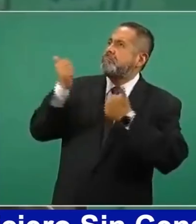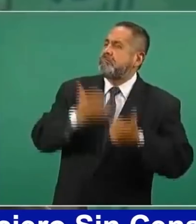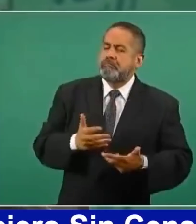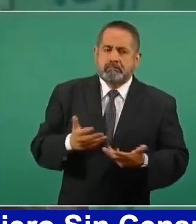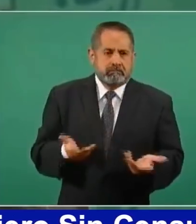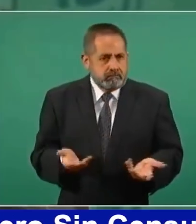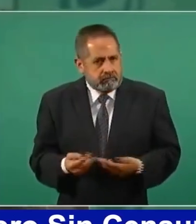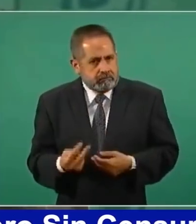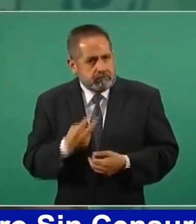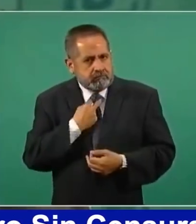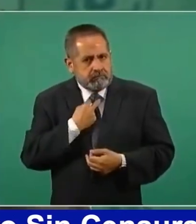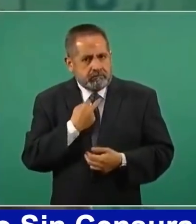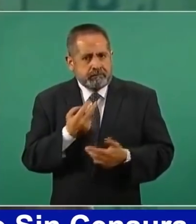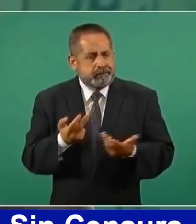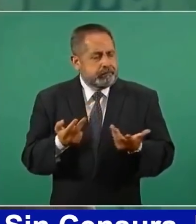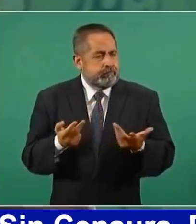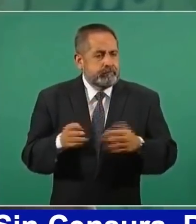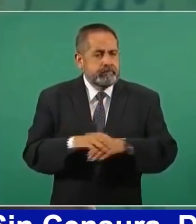compramos